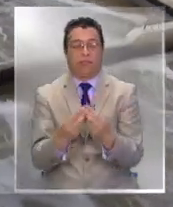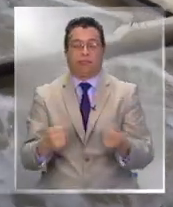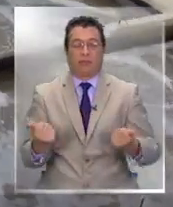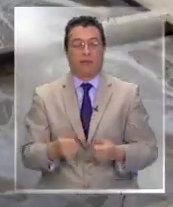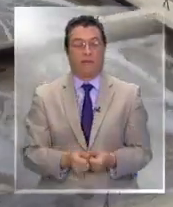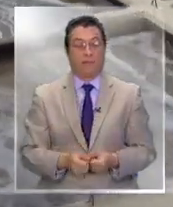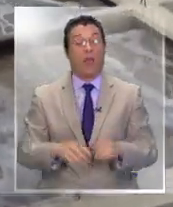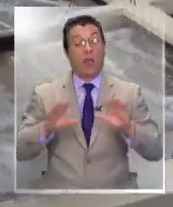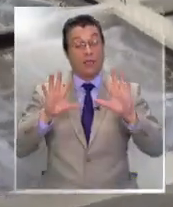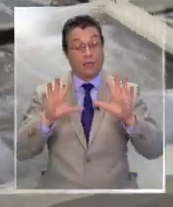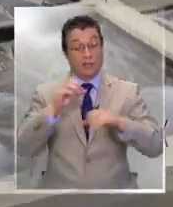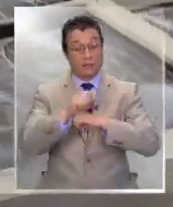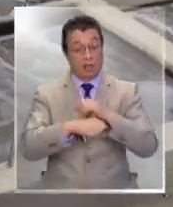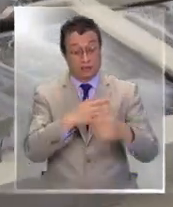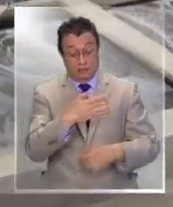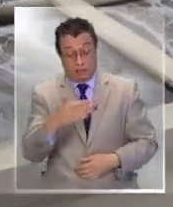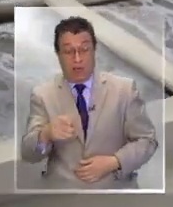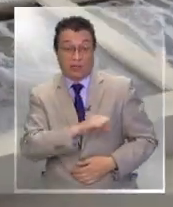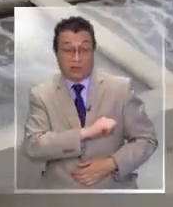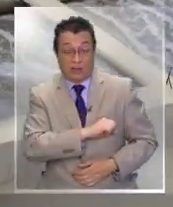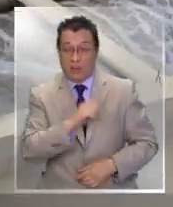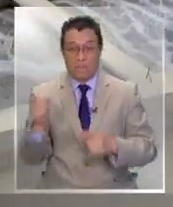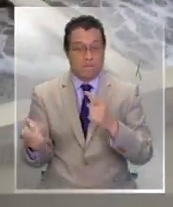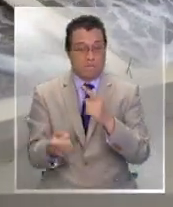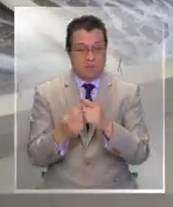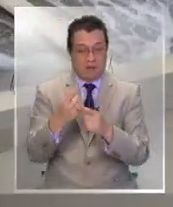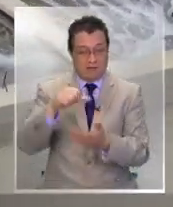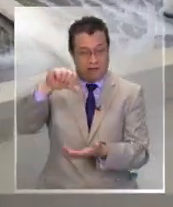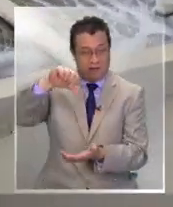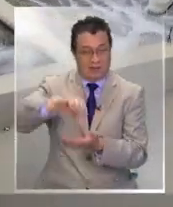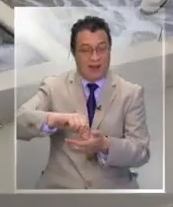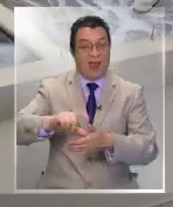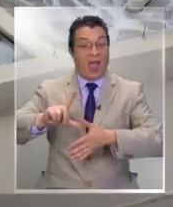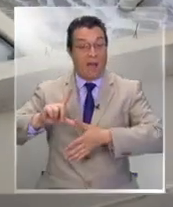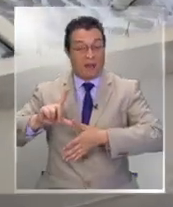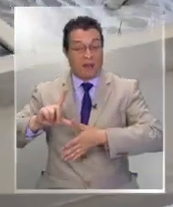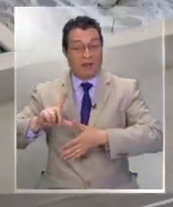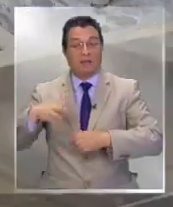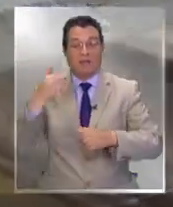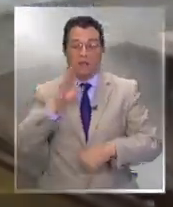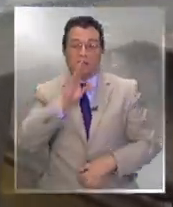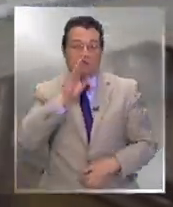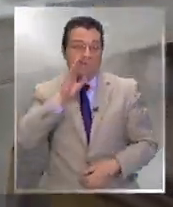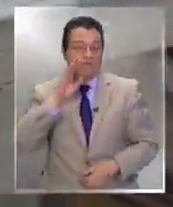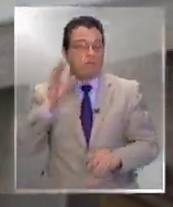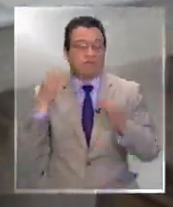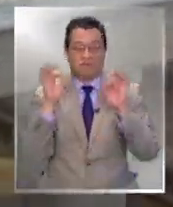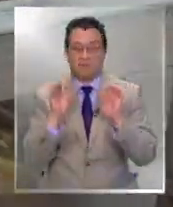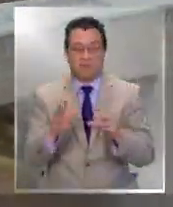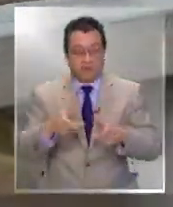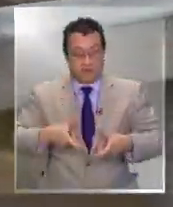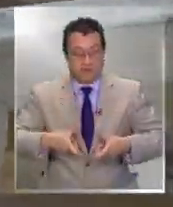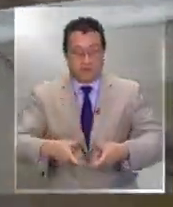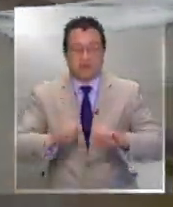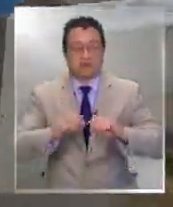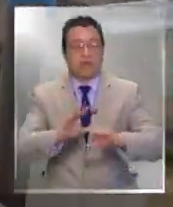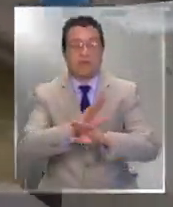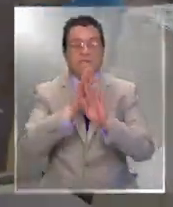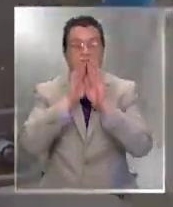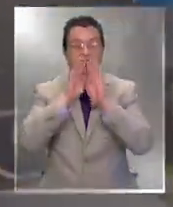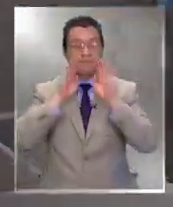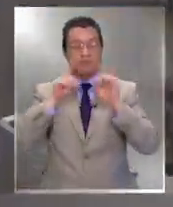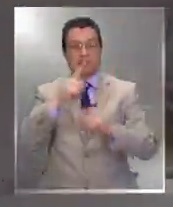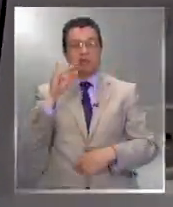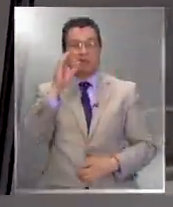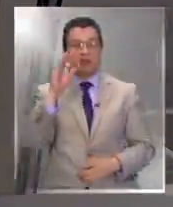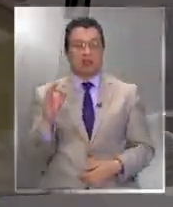En 10 años, Santiago se ha convertido en la primera capital de América Latina que logró la descontaminación total de sus aguas residuales urbanas. A lo